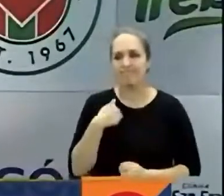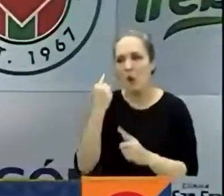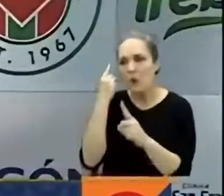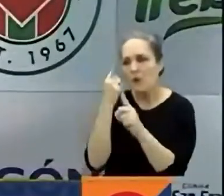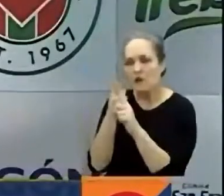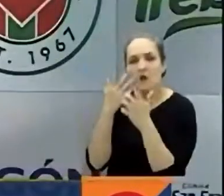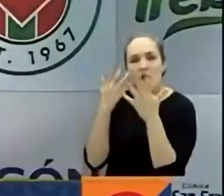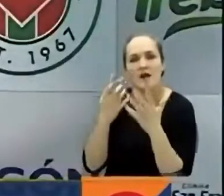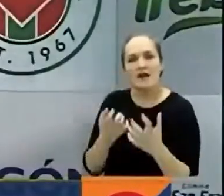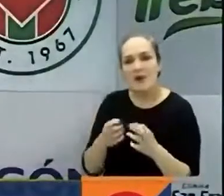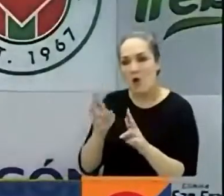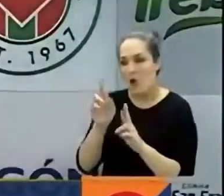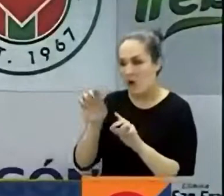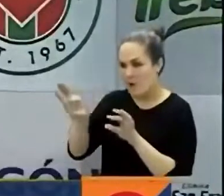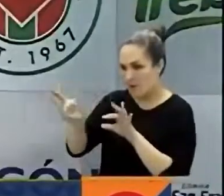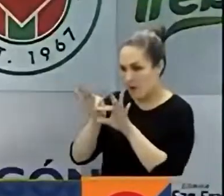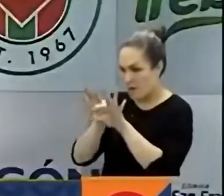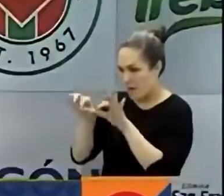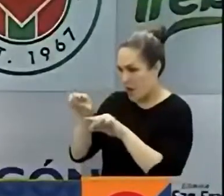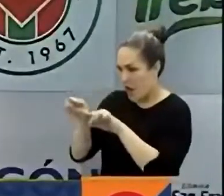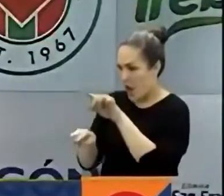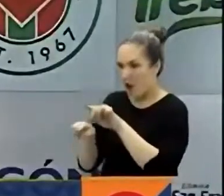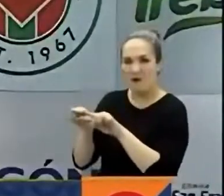unos jugadores para que